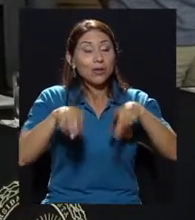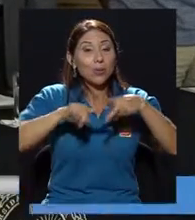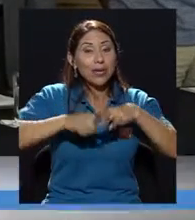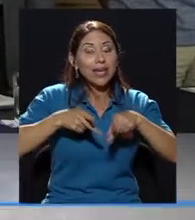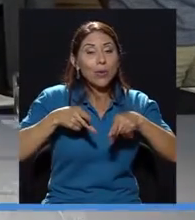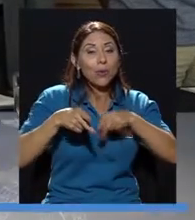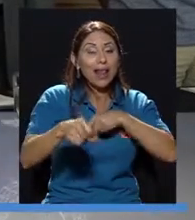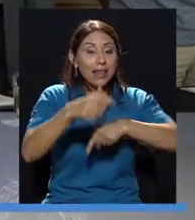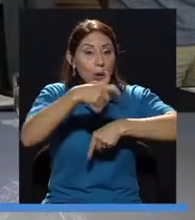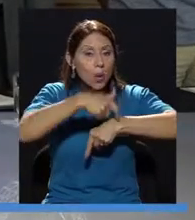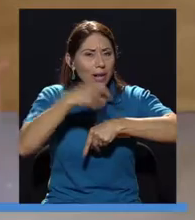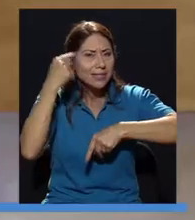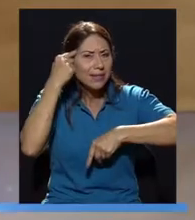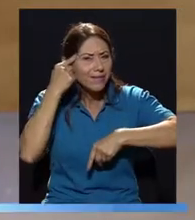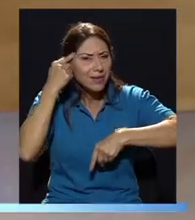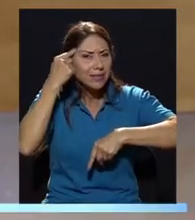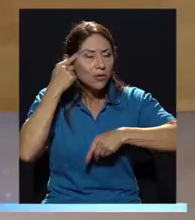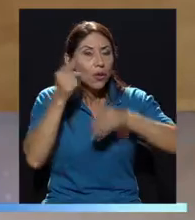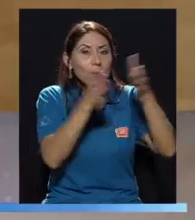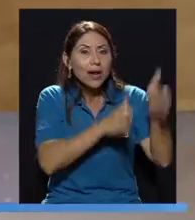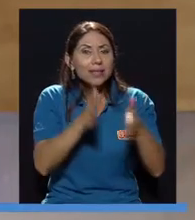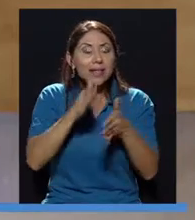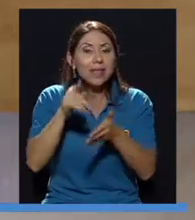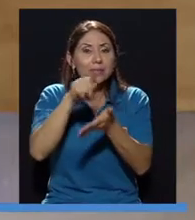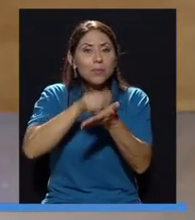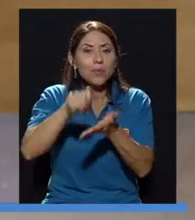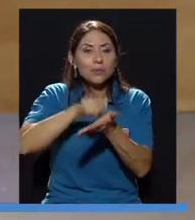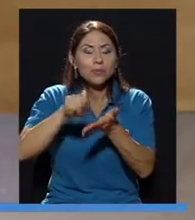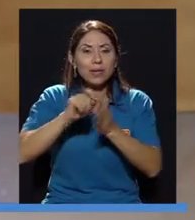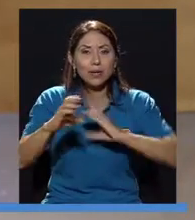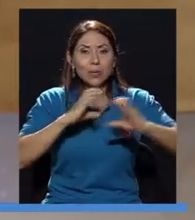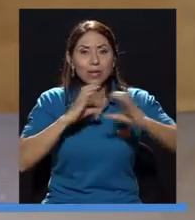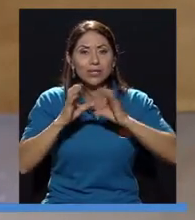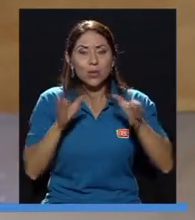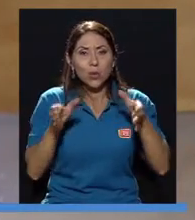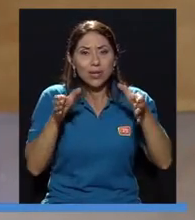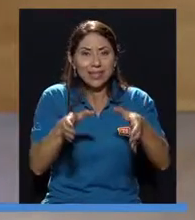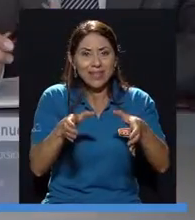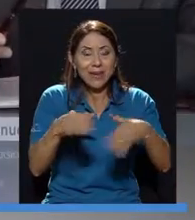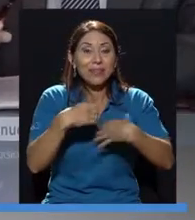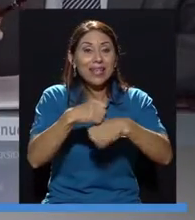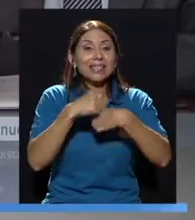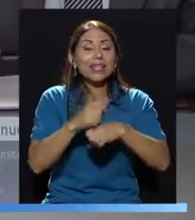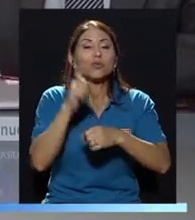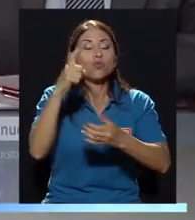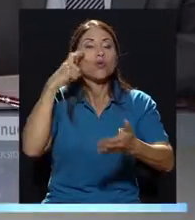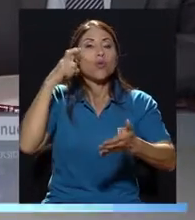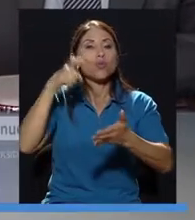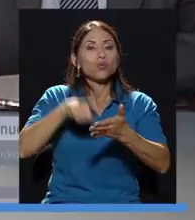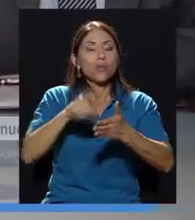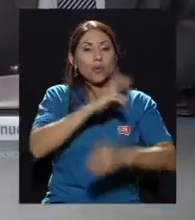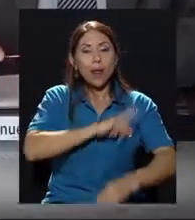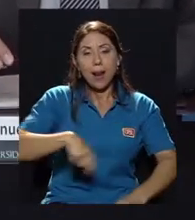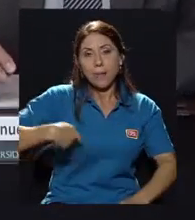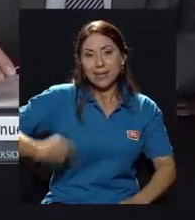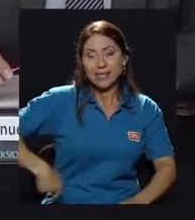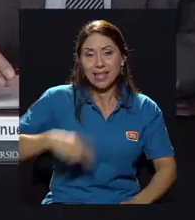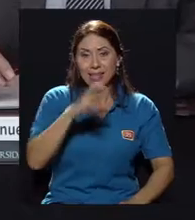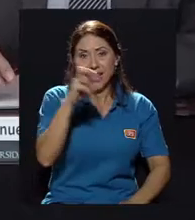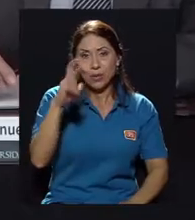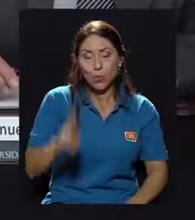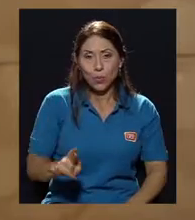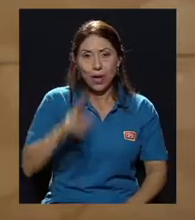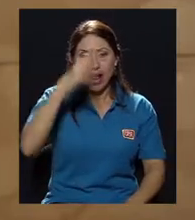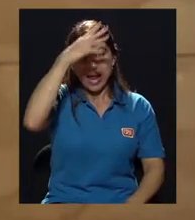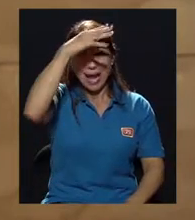En el acto inaugural de las jornadas de reflexión organizadas por la Escuela de Comunicación Colectiva, se realizó un reconocimiento al presidente